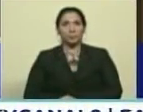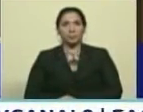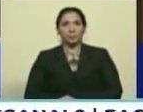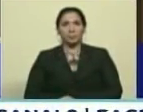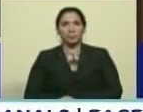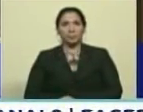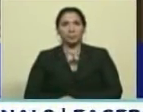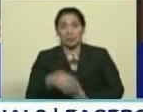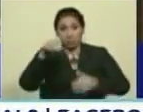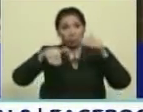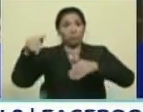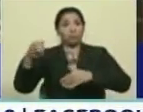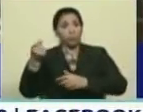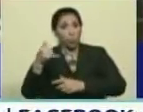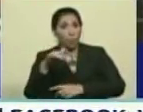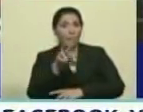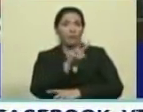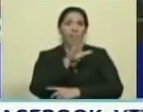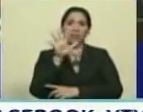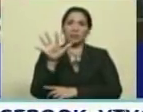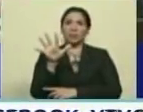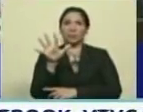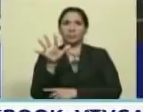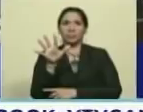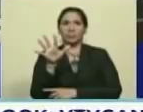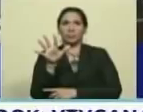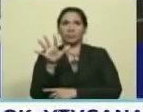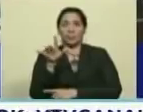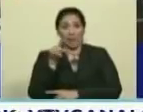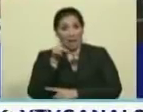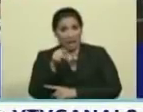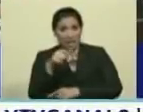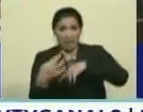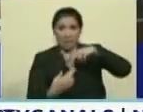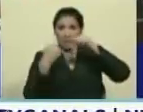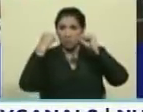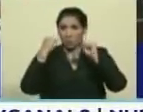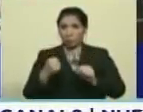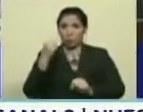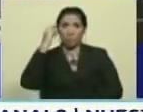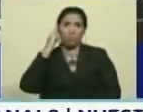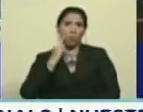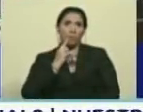La elección número 25. Y allí la revolución bolivariana,